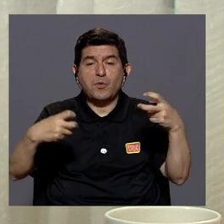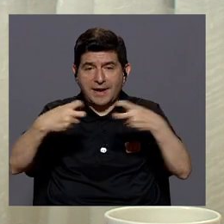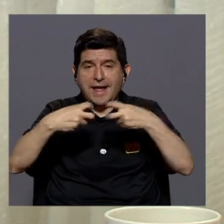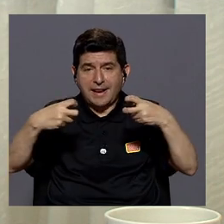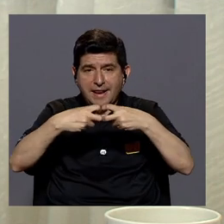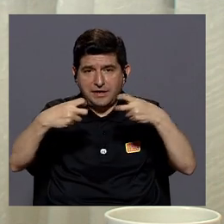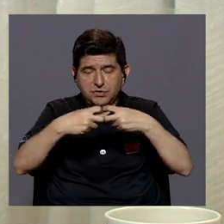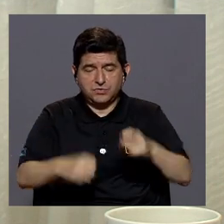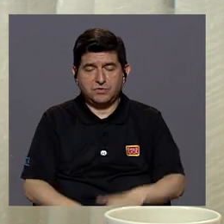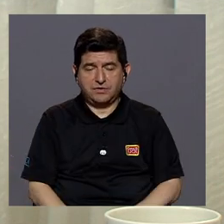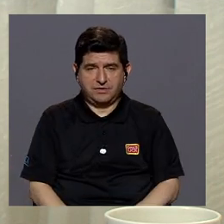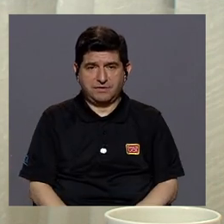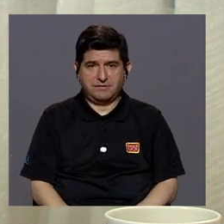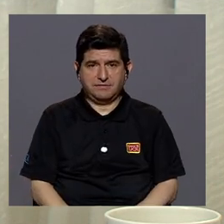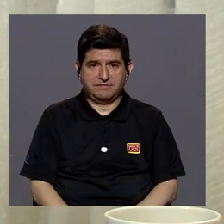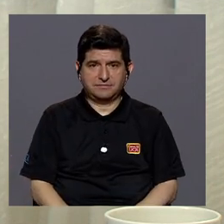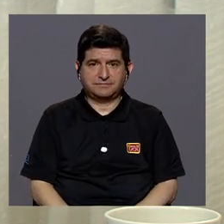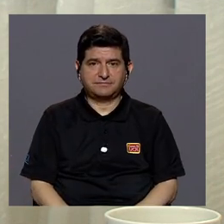en el papel no se sabe.